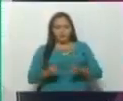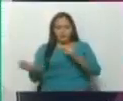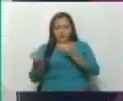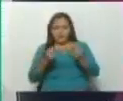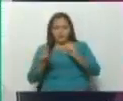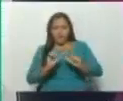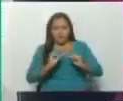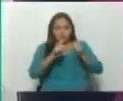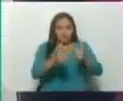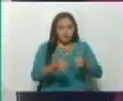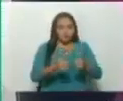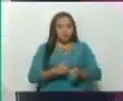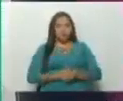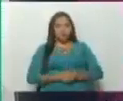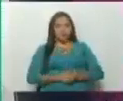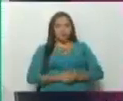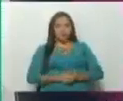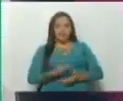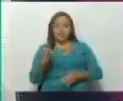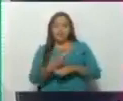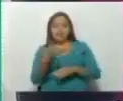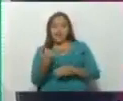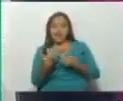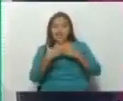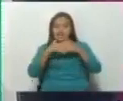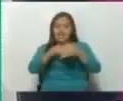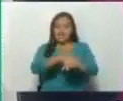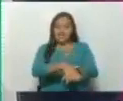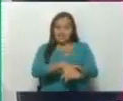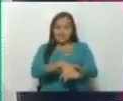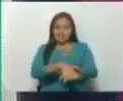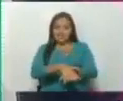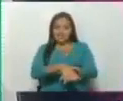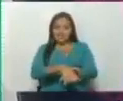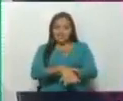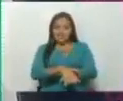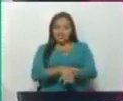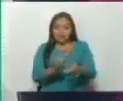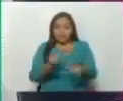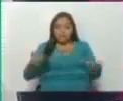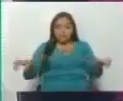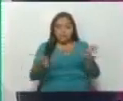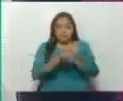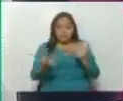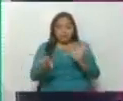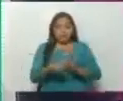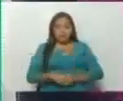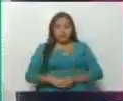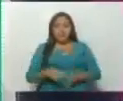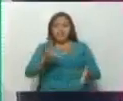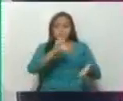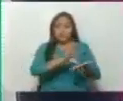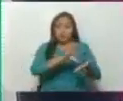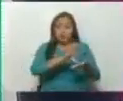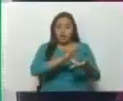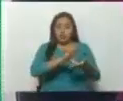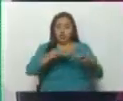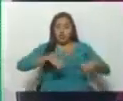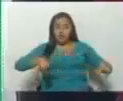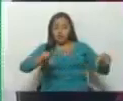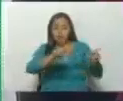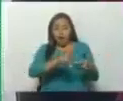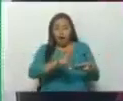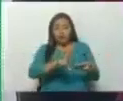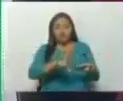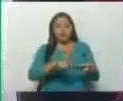que, bueno, que se vea la integridad y la amplitud de esta ley. Es decir, se considera la ciudad, el espacio urbano,